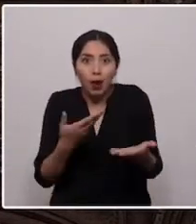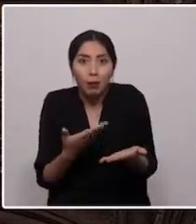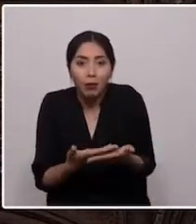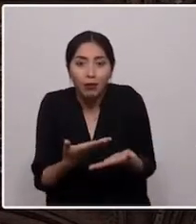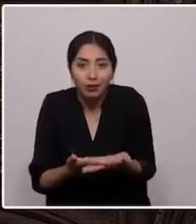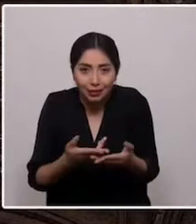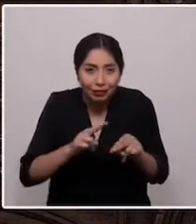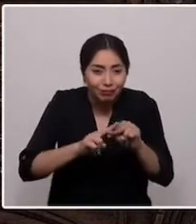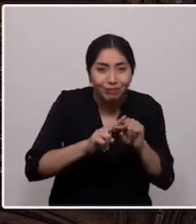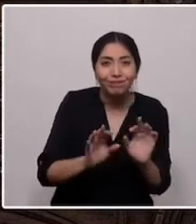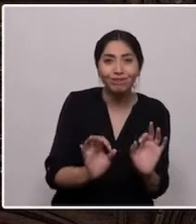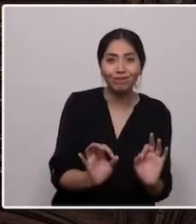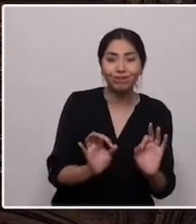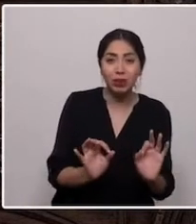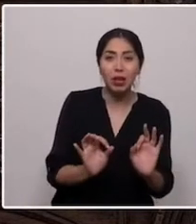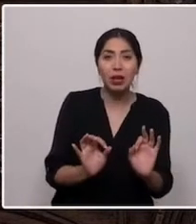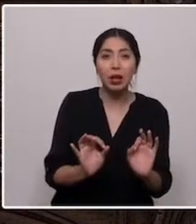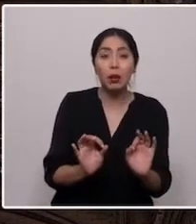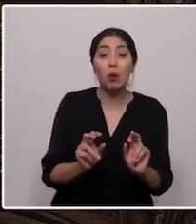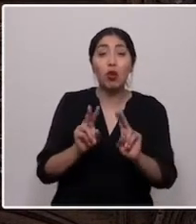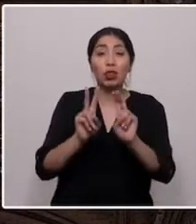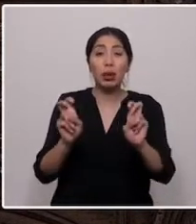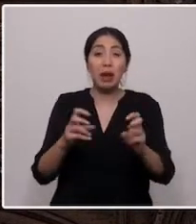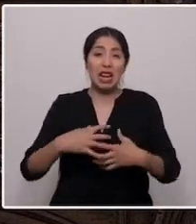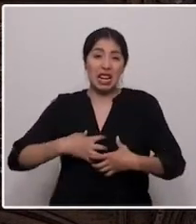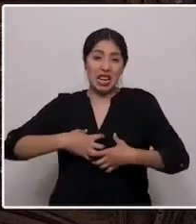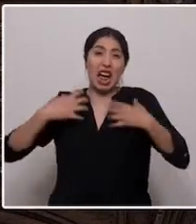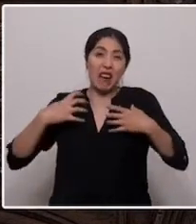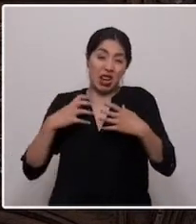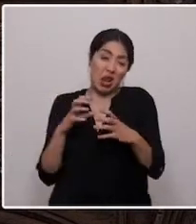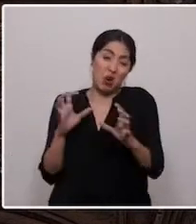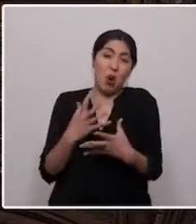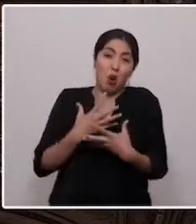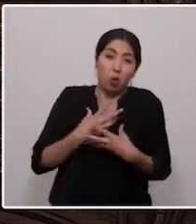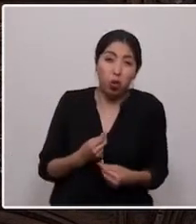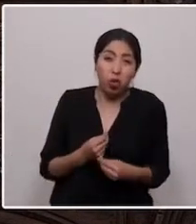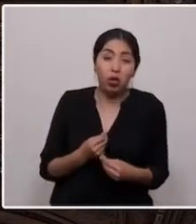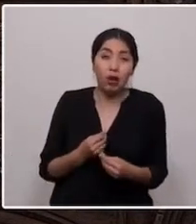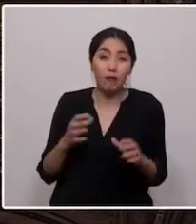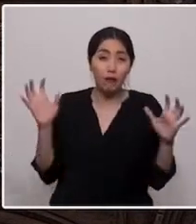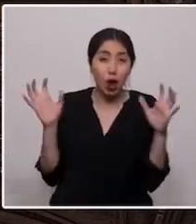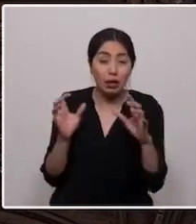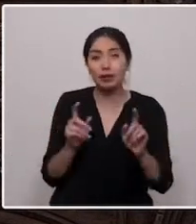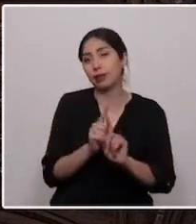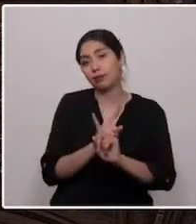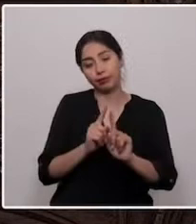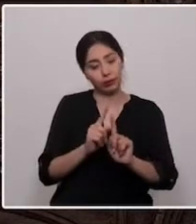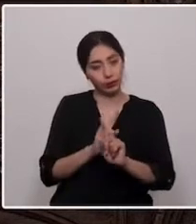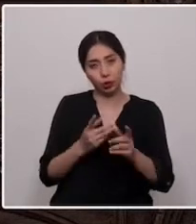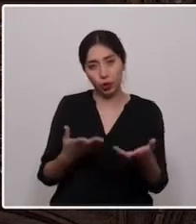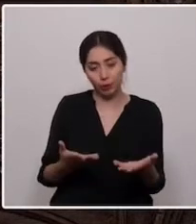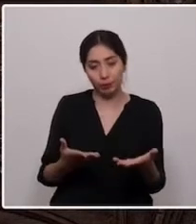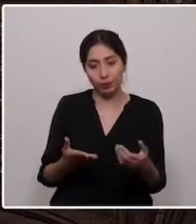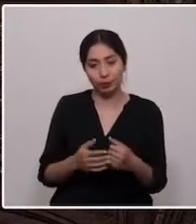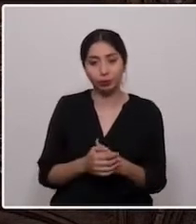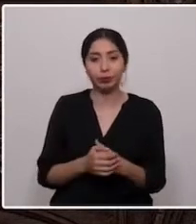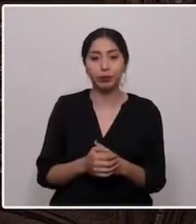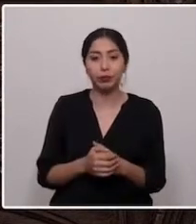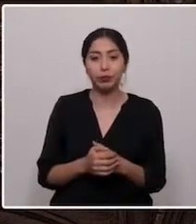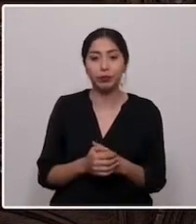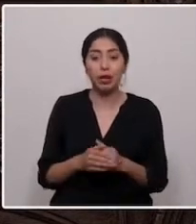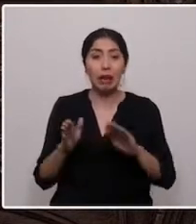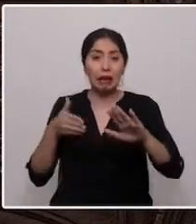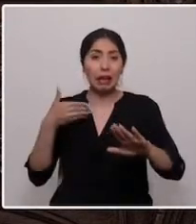que la rabia y el resentimiento la traduzcamos en mera violencia vacía e inconexa. Herir y maltratar